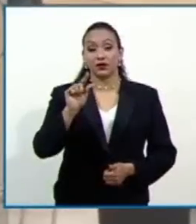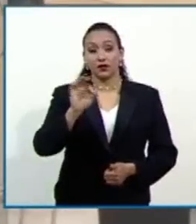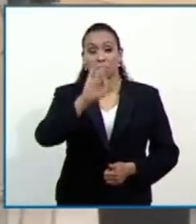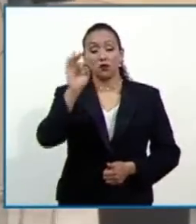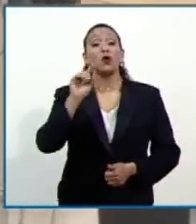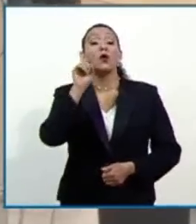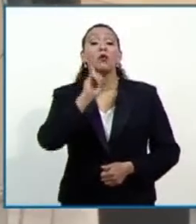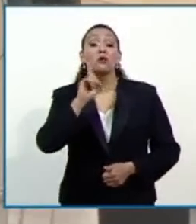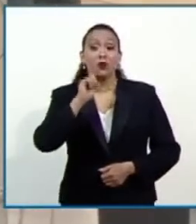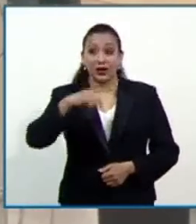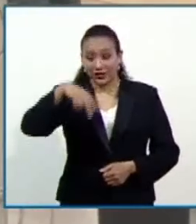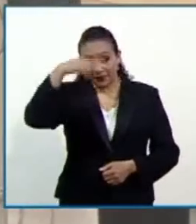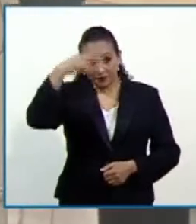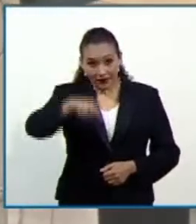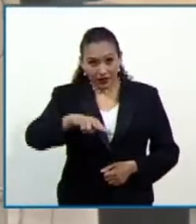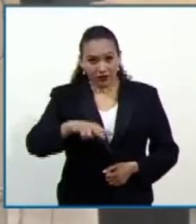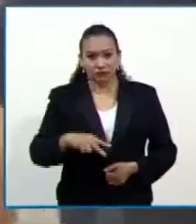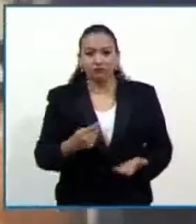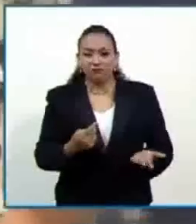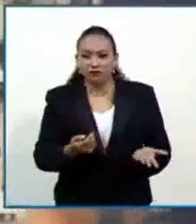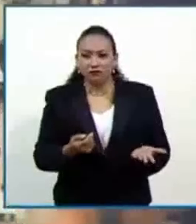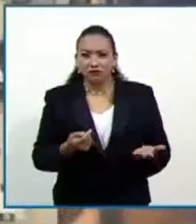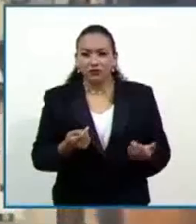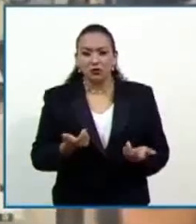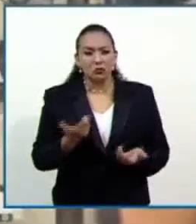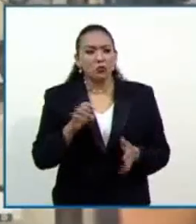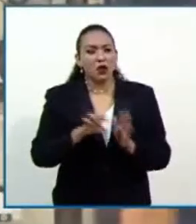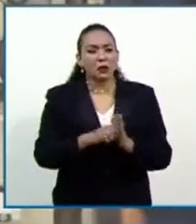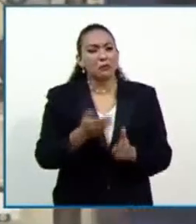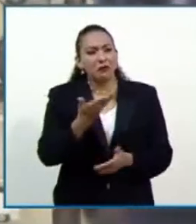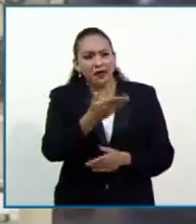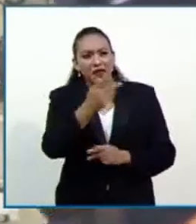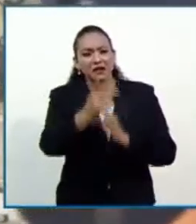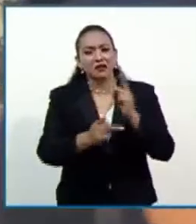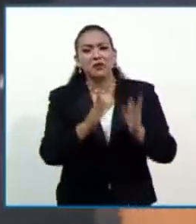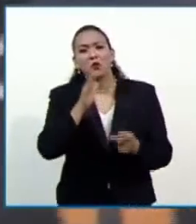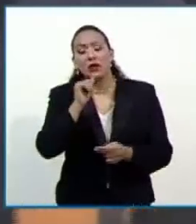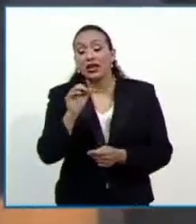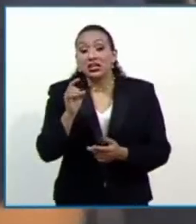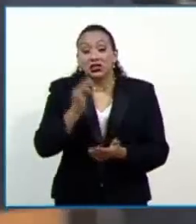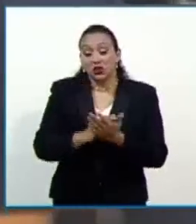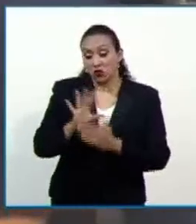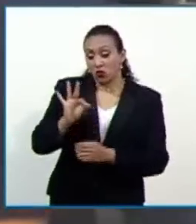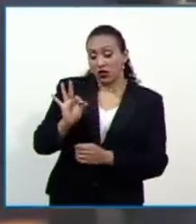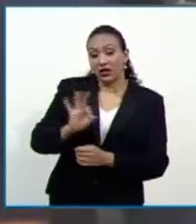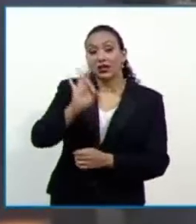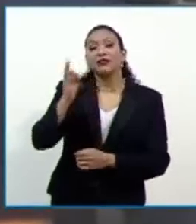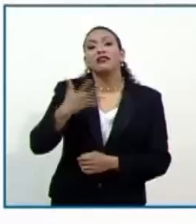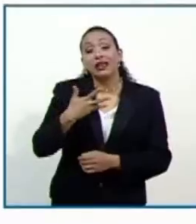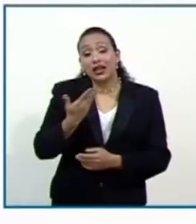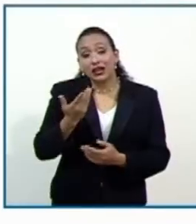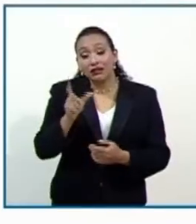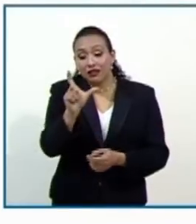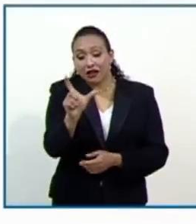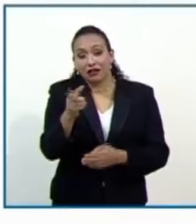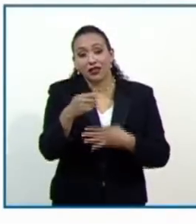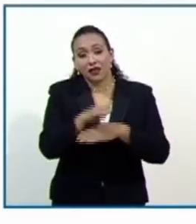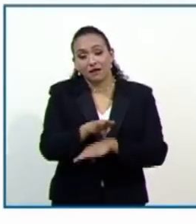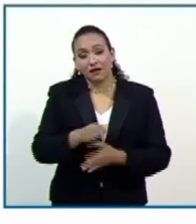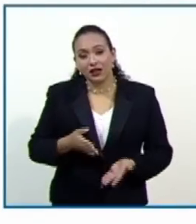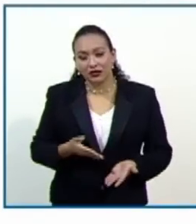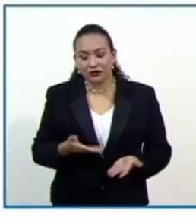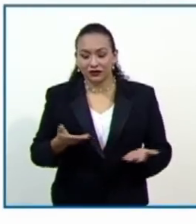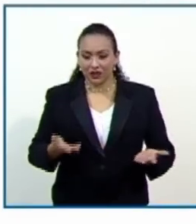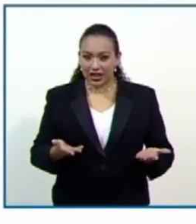70% de las mujeres en México no tiene acceso a créditos y solo 40% cuenta con tarjetas bancarias. Ante esta